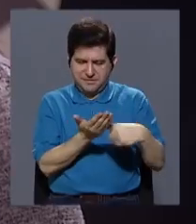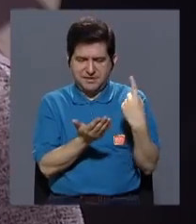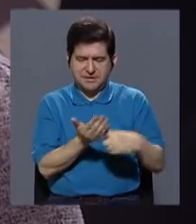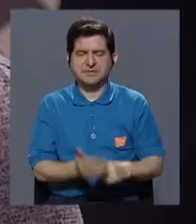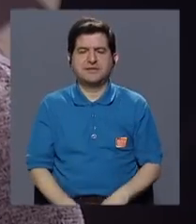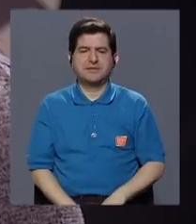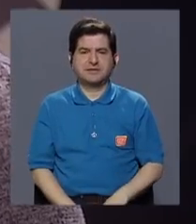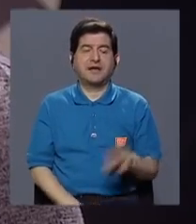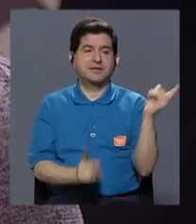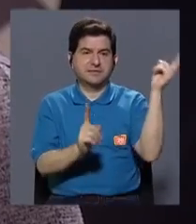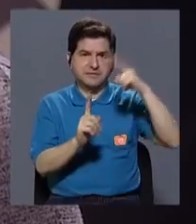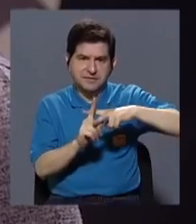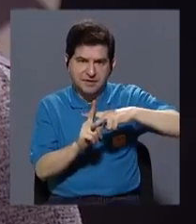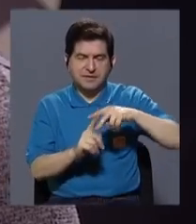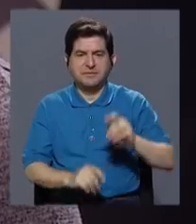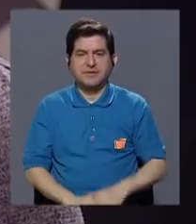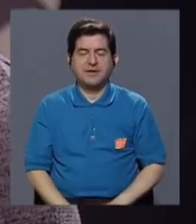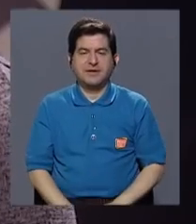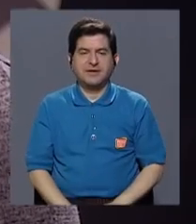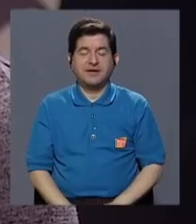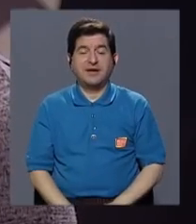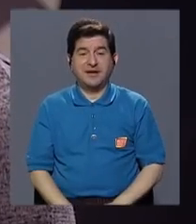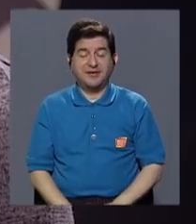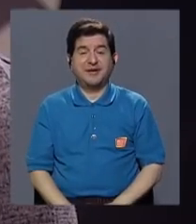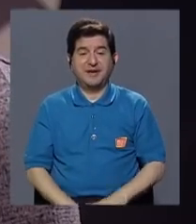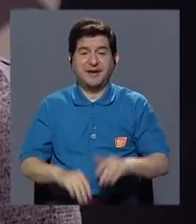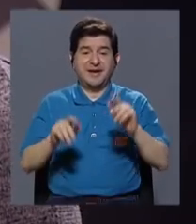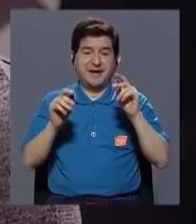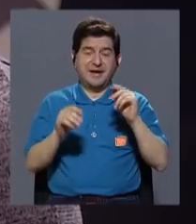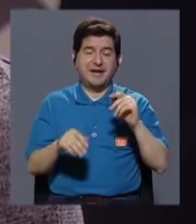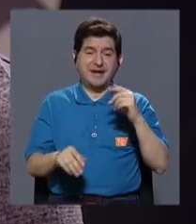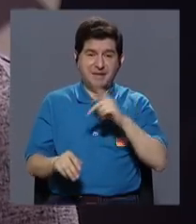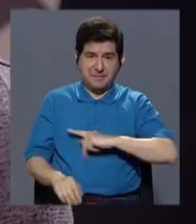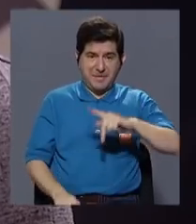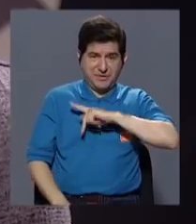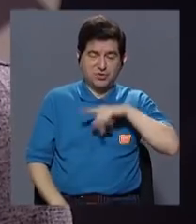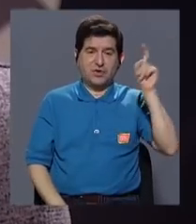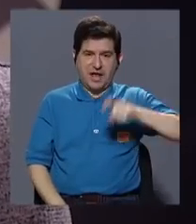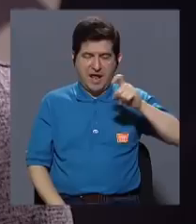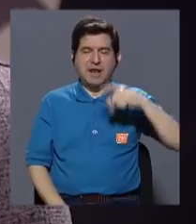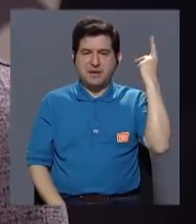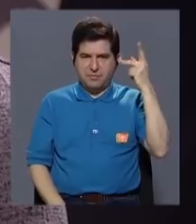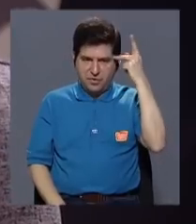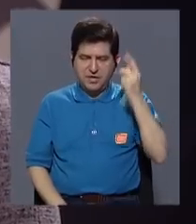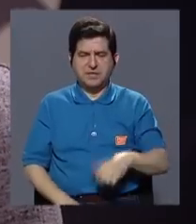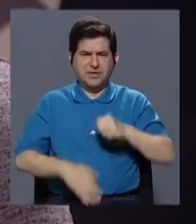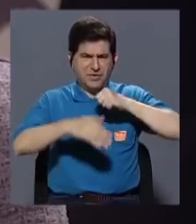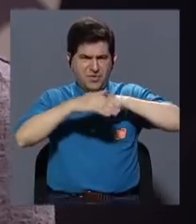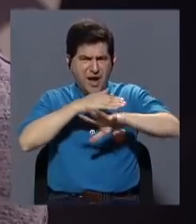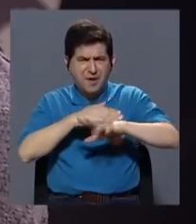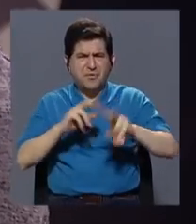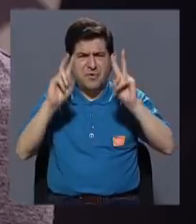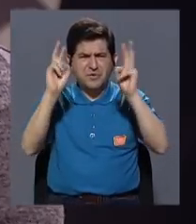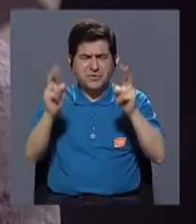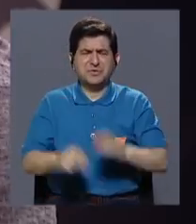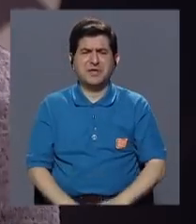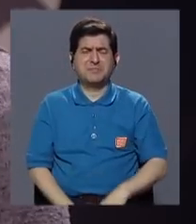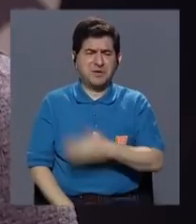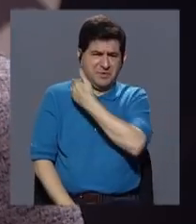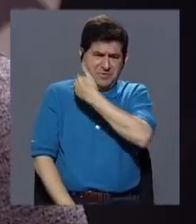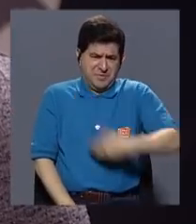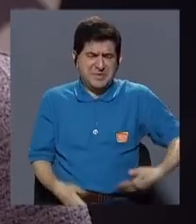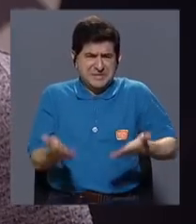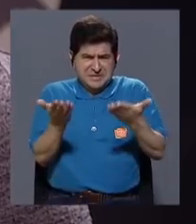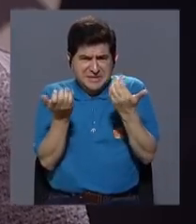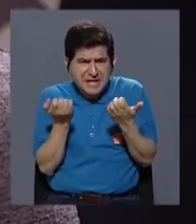aquí se aplica que fue duramente a que lo personal es político ya tiene que hacer el aborto no puede ser un tema cuando presidencial de